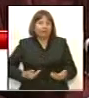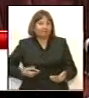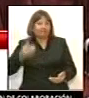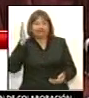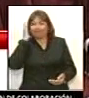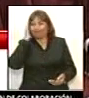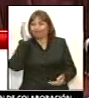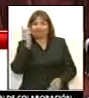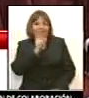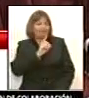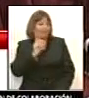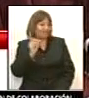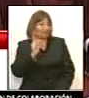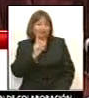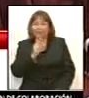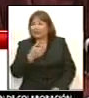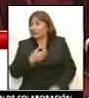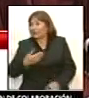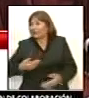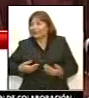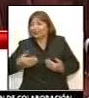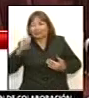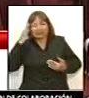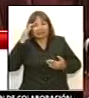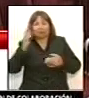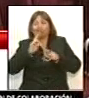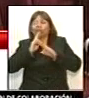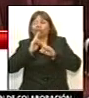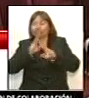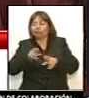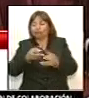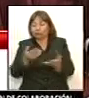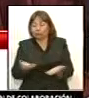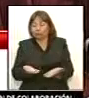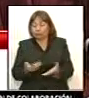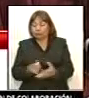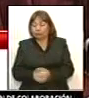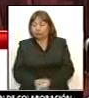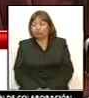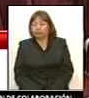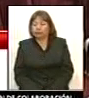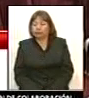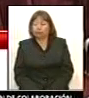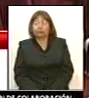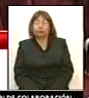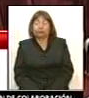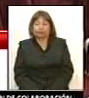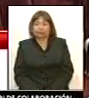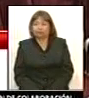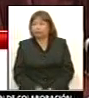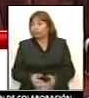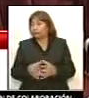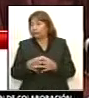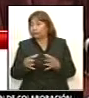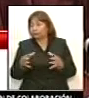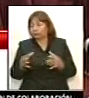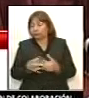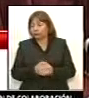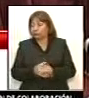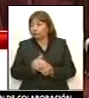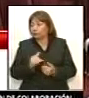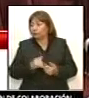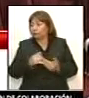sabido, o el Estado peruano no ha sabido responder a esta migración desproporcionada, ¿no? Entonces yo